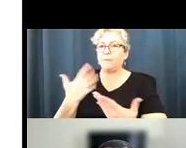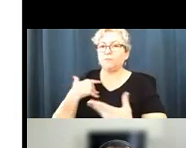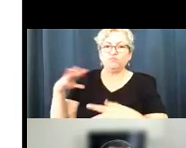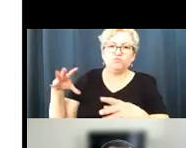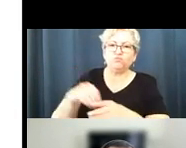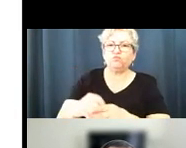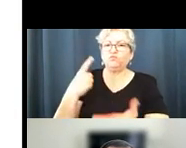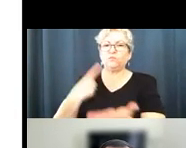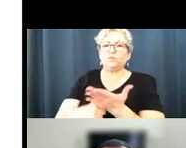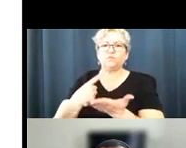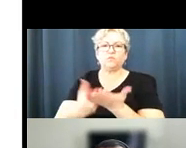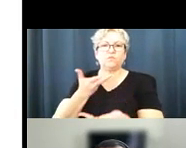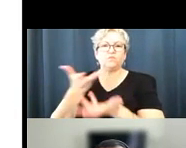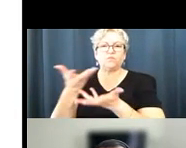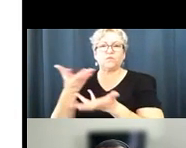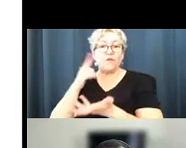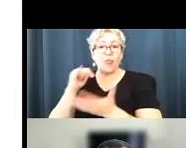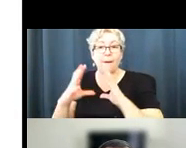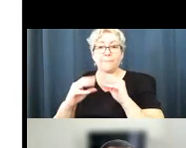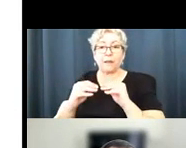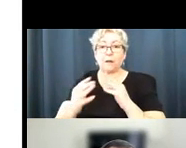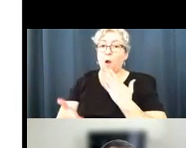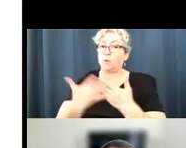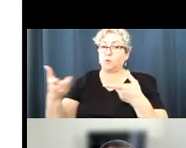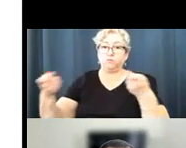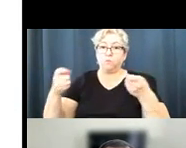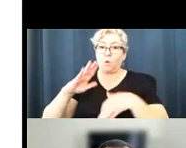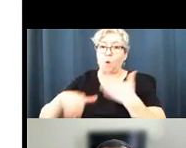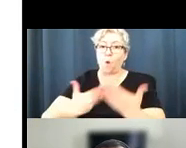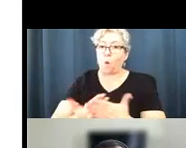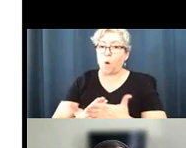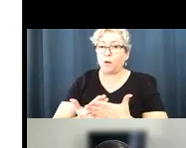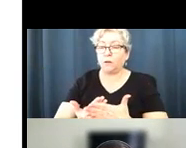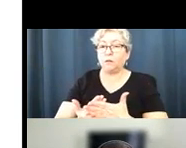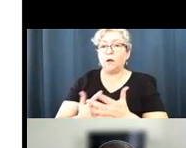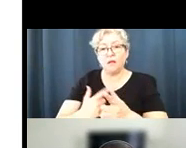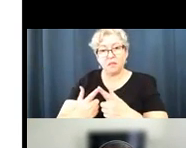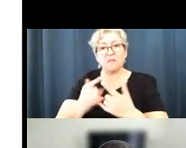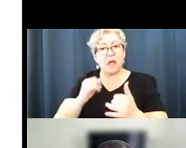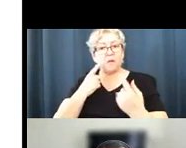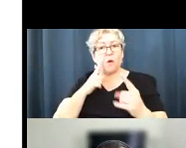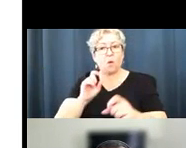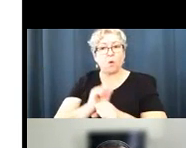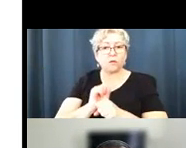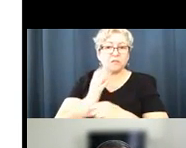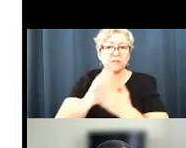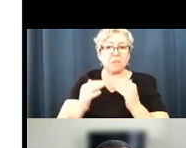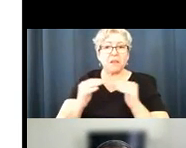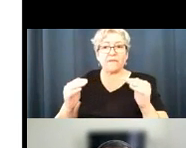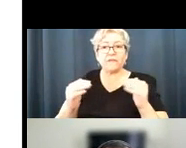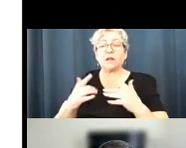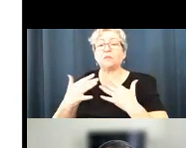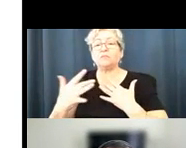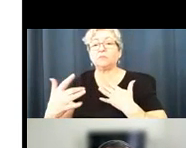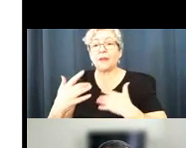Y quería entrar a la conversación. Ellos tenían, yo entraba en su reunión y la dominaba. Y eso funcionaba un poco.